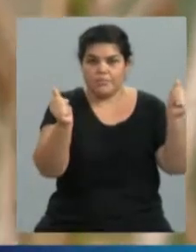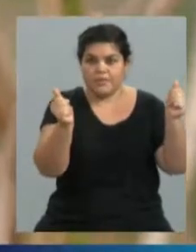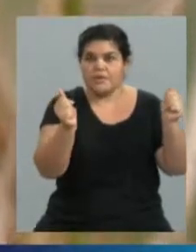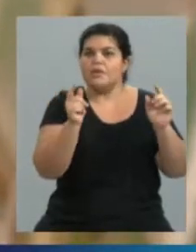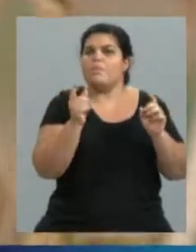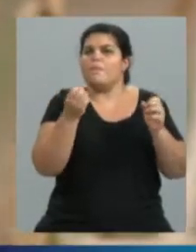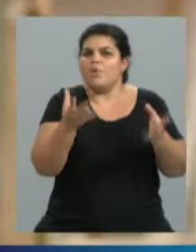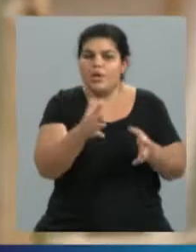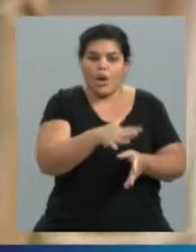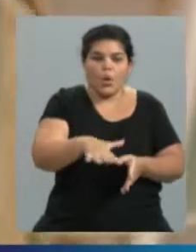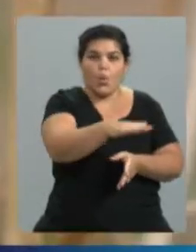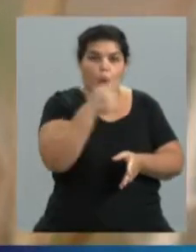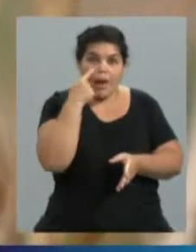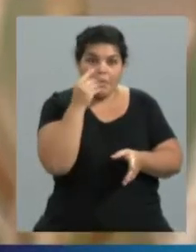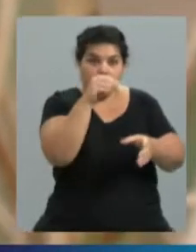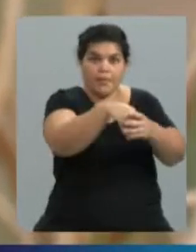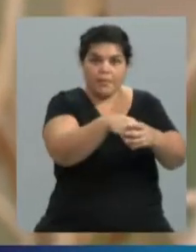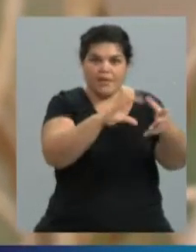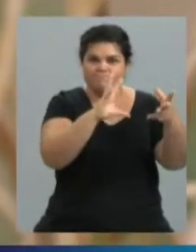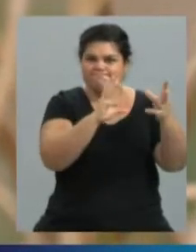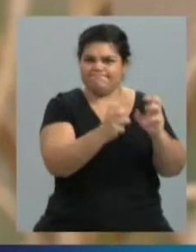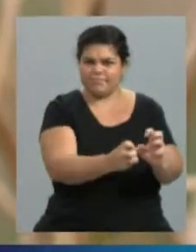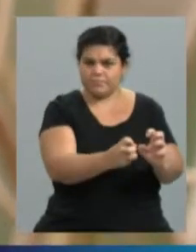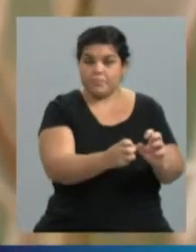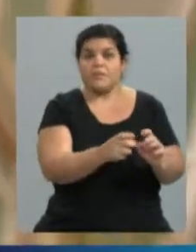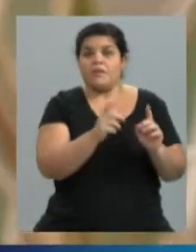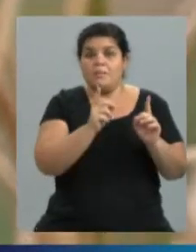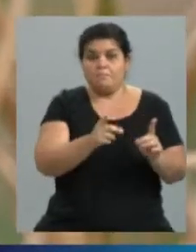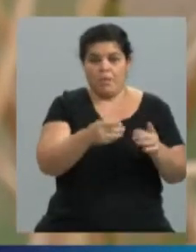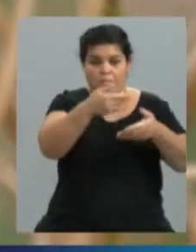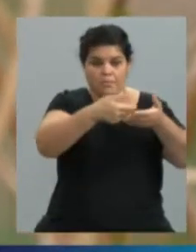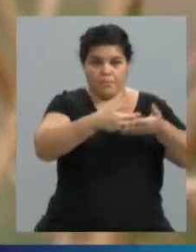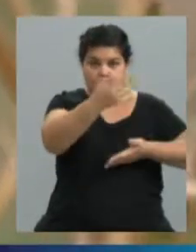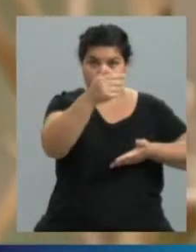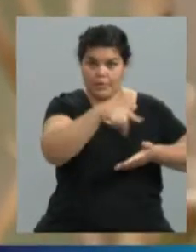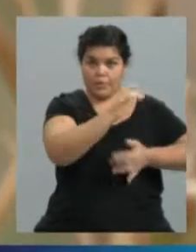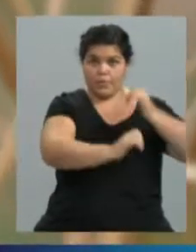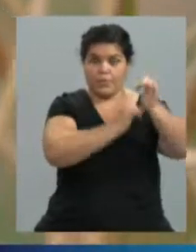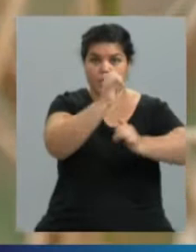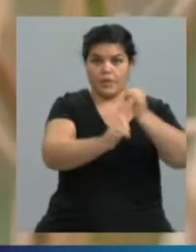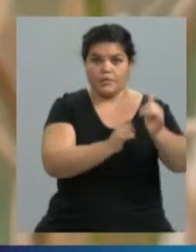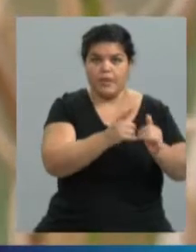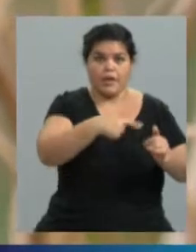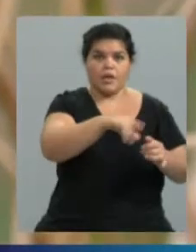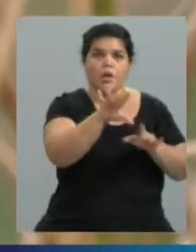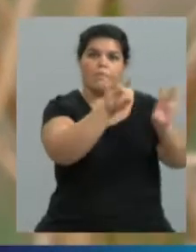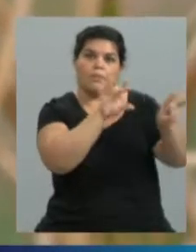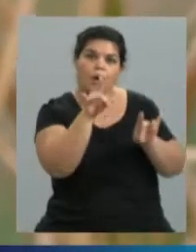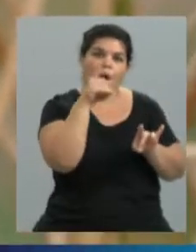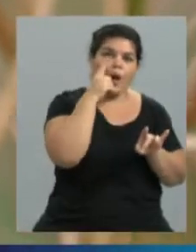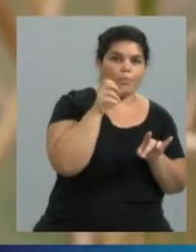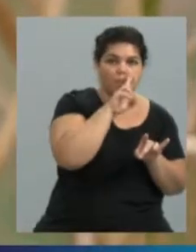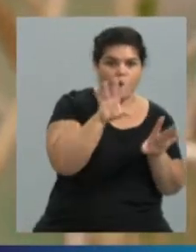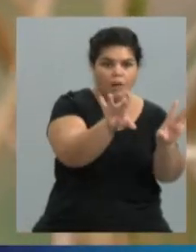destrucción de su hábitat. La investigación indicó que los resultados de sus procesos de aislamiento y de selección de pareja permiten la formación